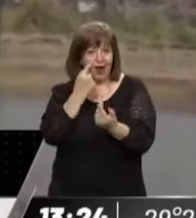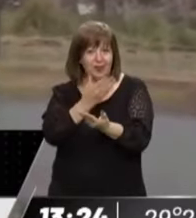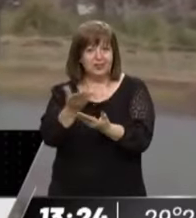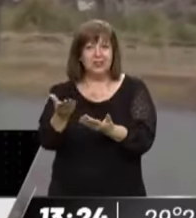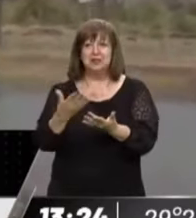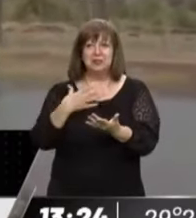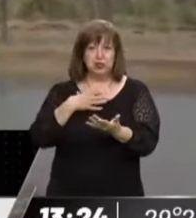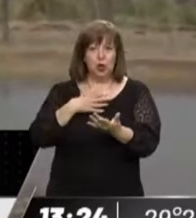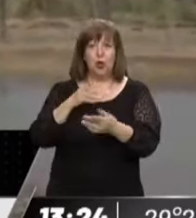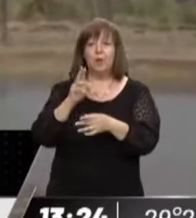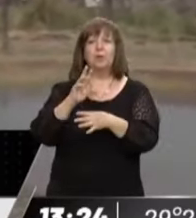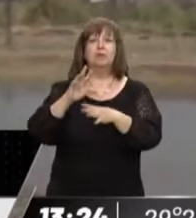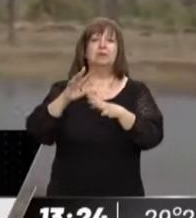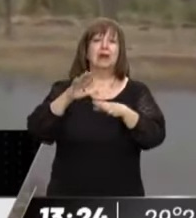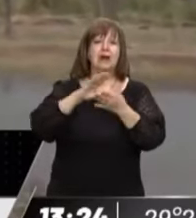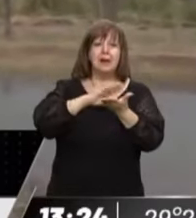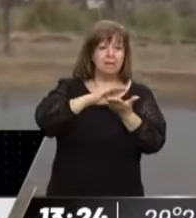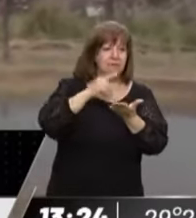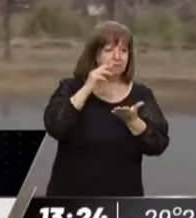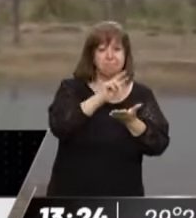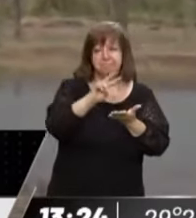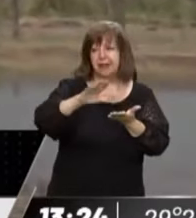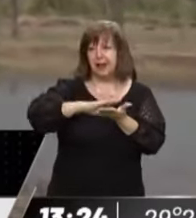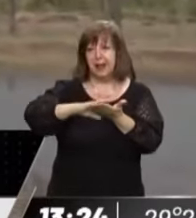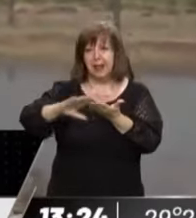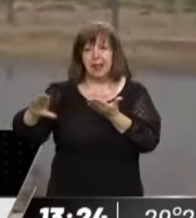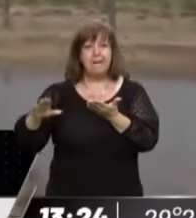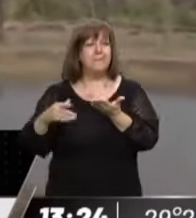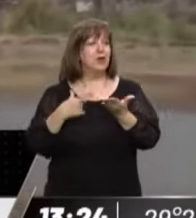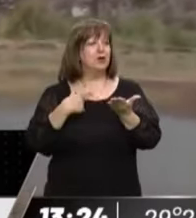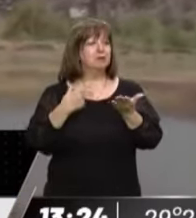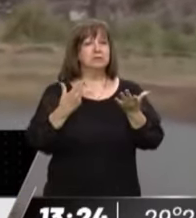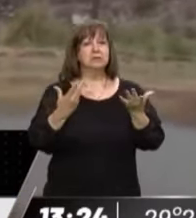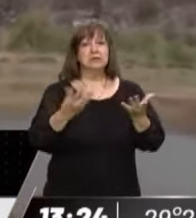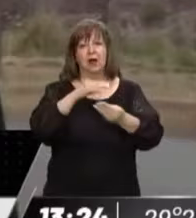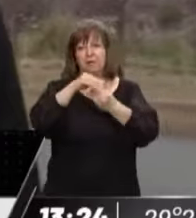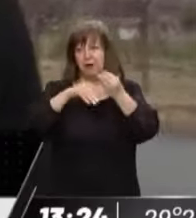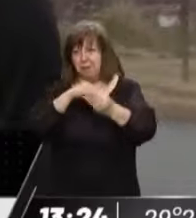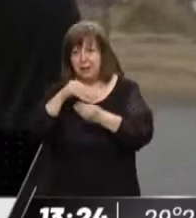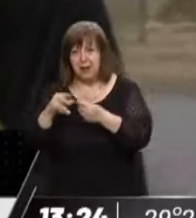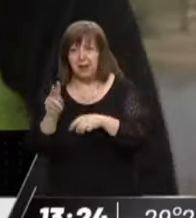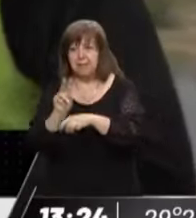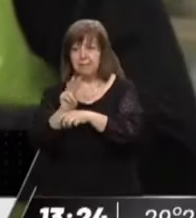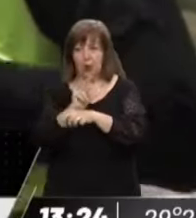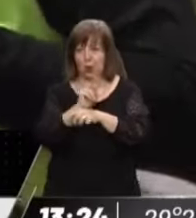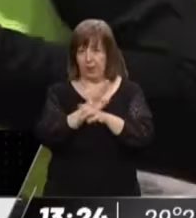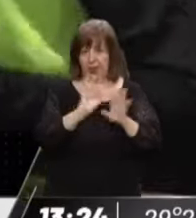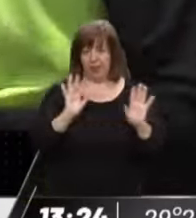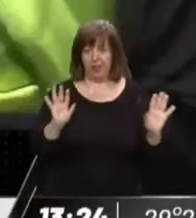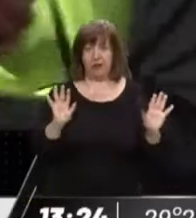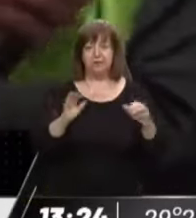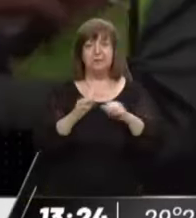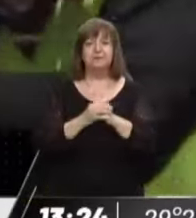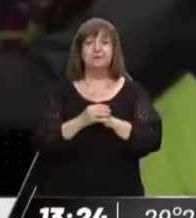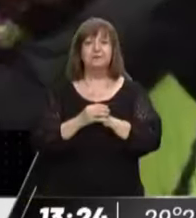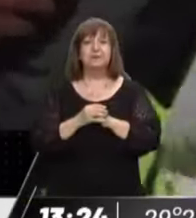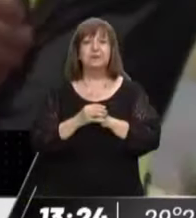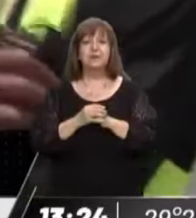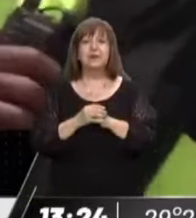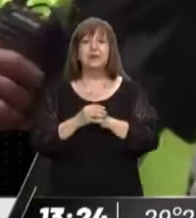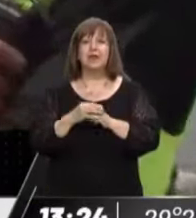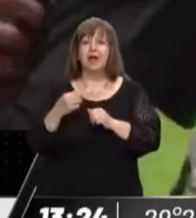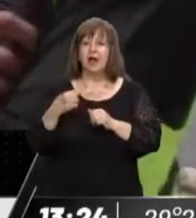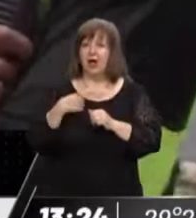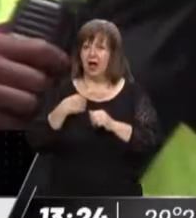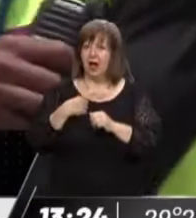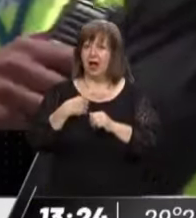cuidado en un ambiente limpio en el que podemos disfrutar todo juntos en familia Romi no lo vemos lo veíamos recién detrás de donde estamos está el